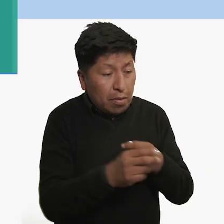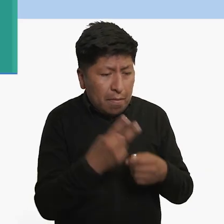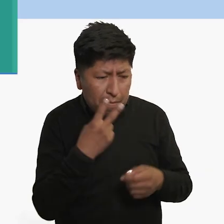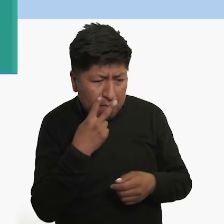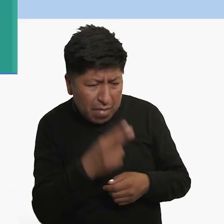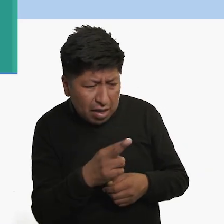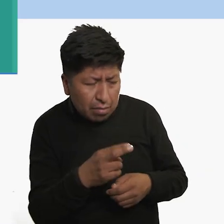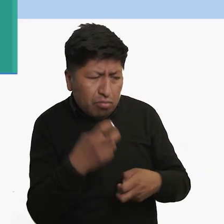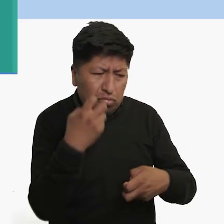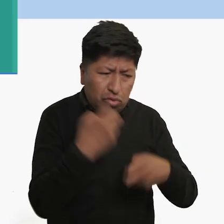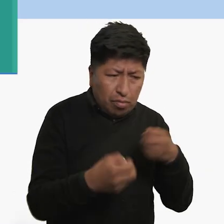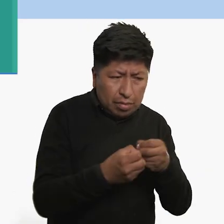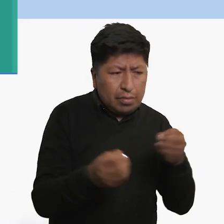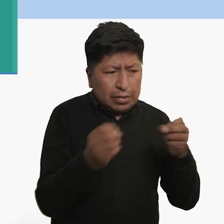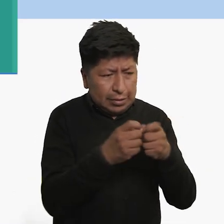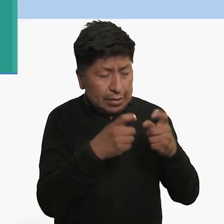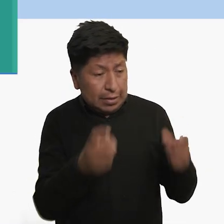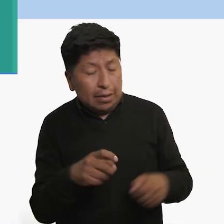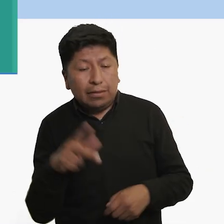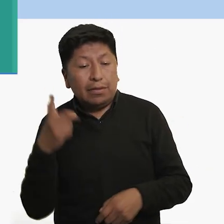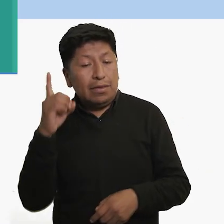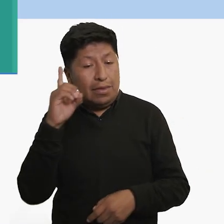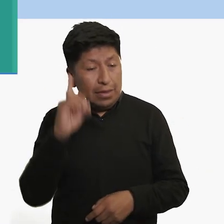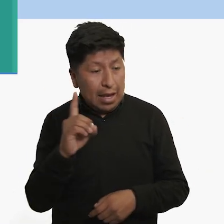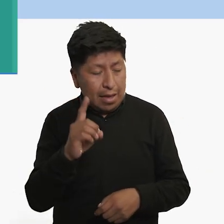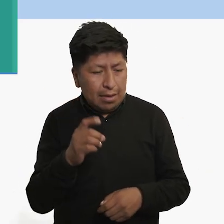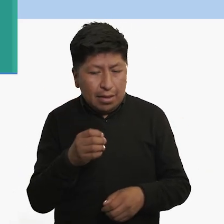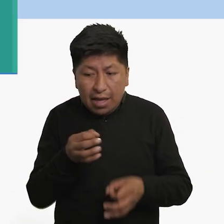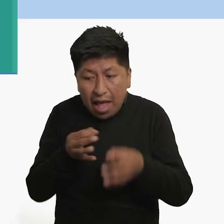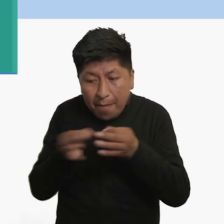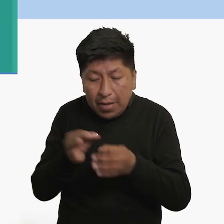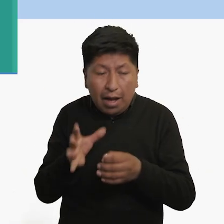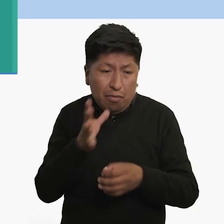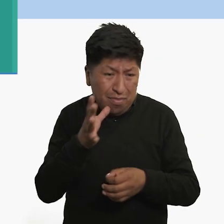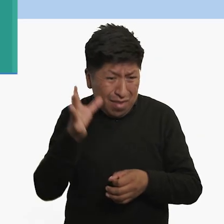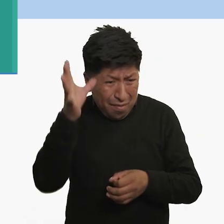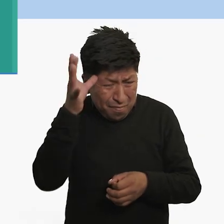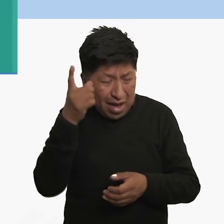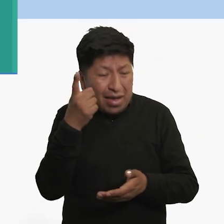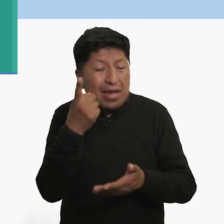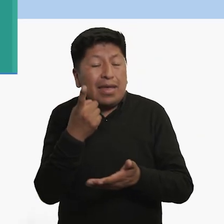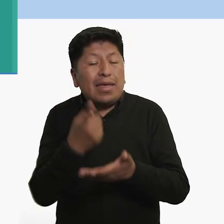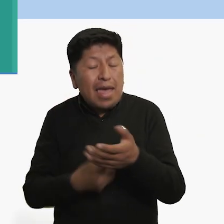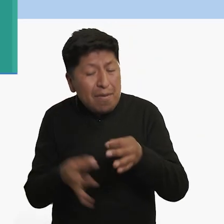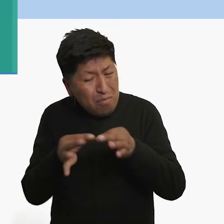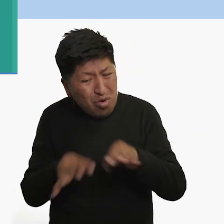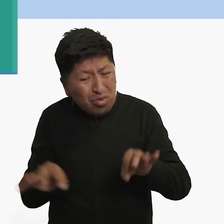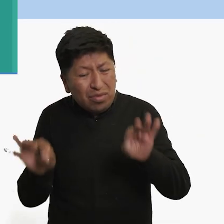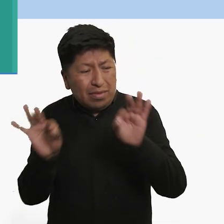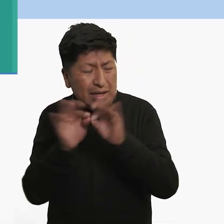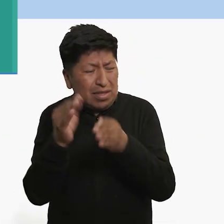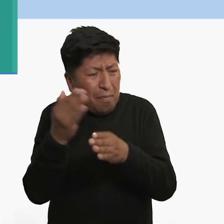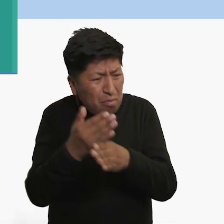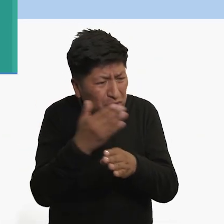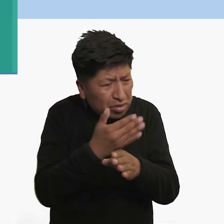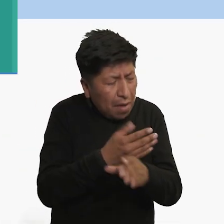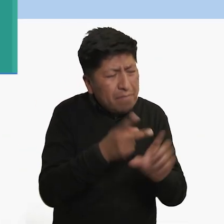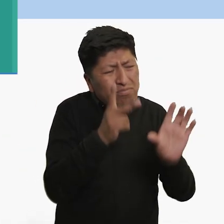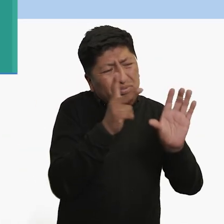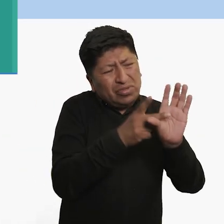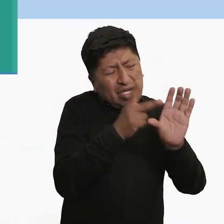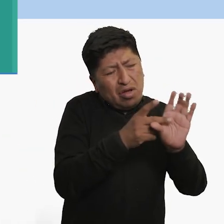evitar la revictimización. D. Orientar a los progenitores o tutores acerca de la importancia del proceso de